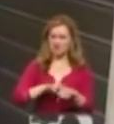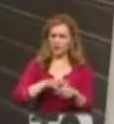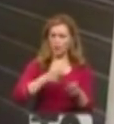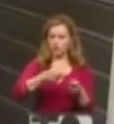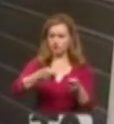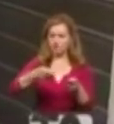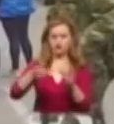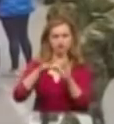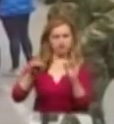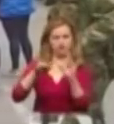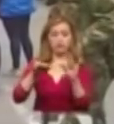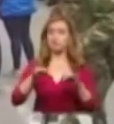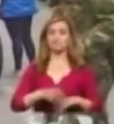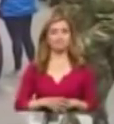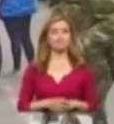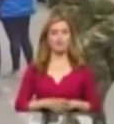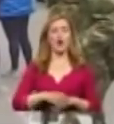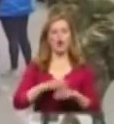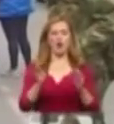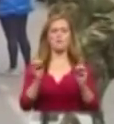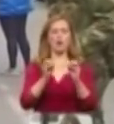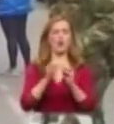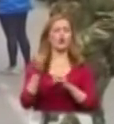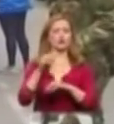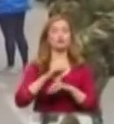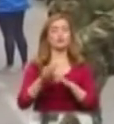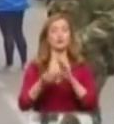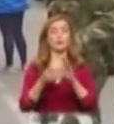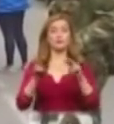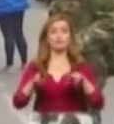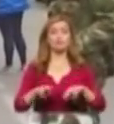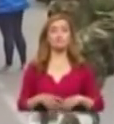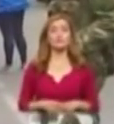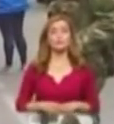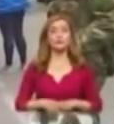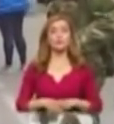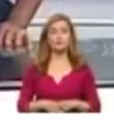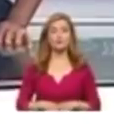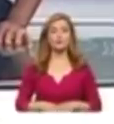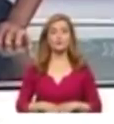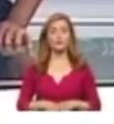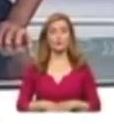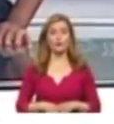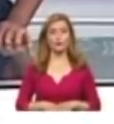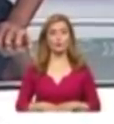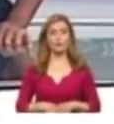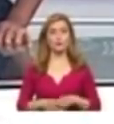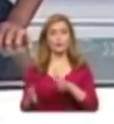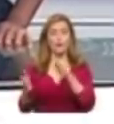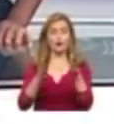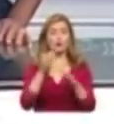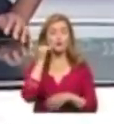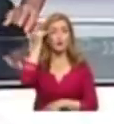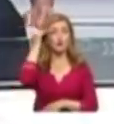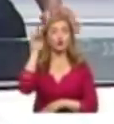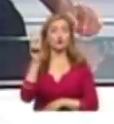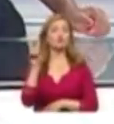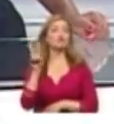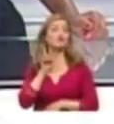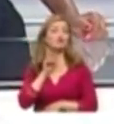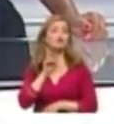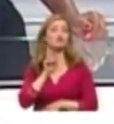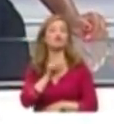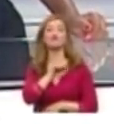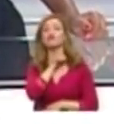en el vecino país. En Ipiales, Nariño, Jairo Jacome Ortega, 24 horas. Dos adultos mayores fueron víctimas de